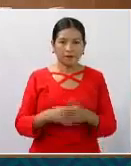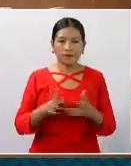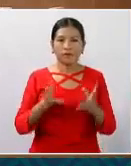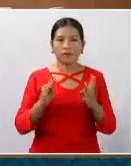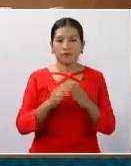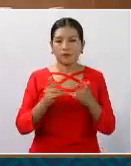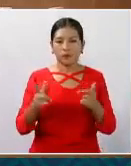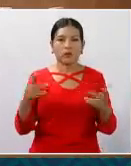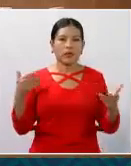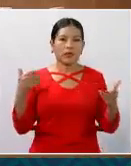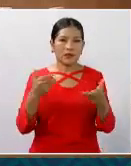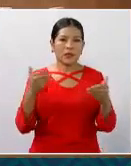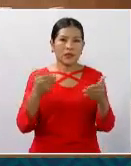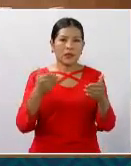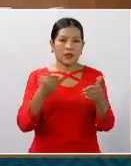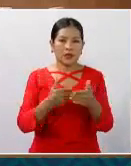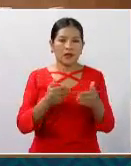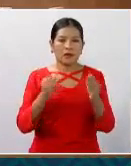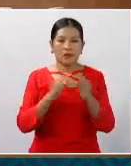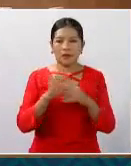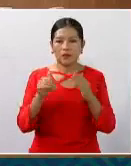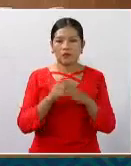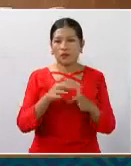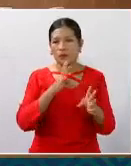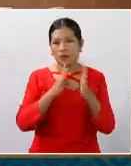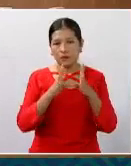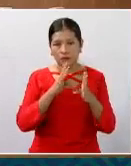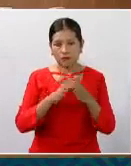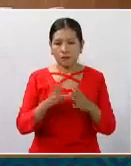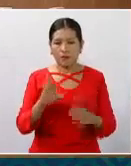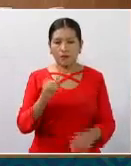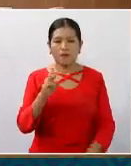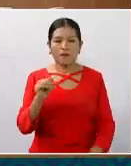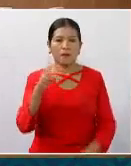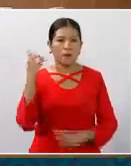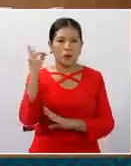ha sacado un pronunciamiento, la FAN Bolivia.